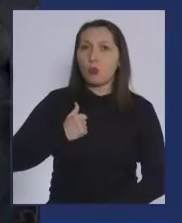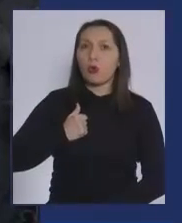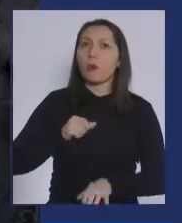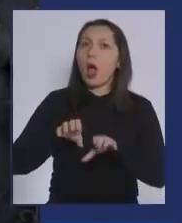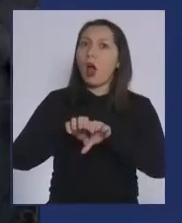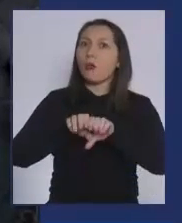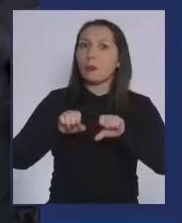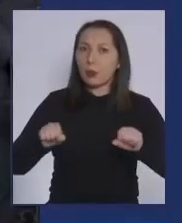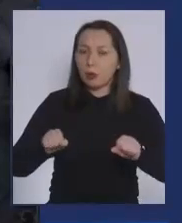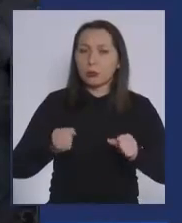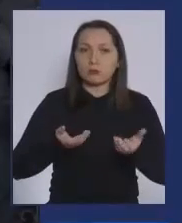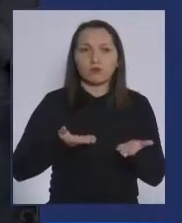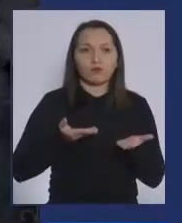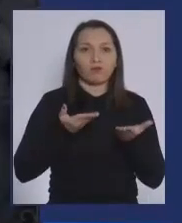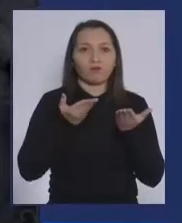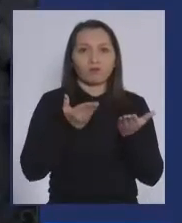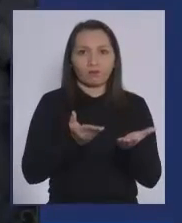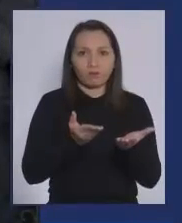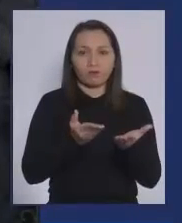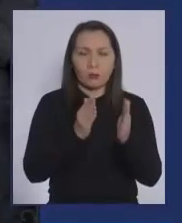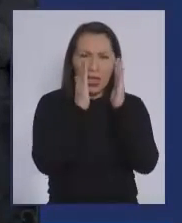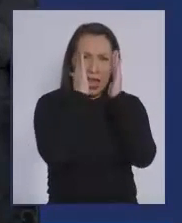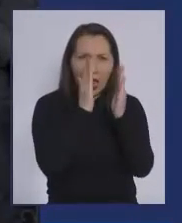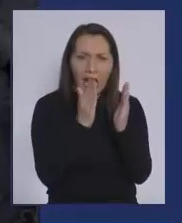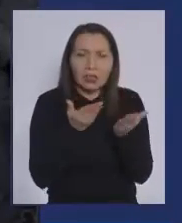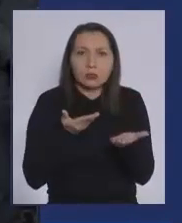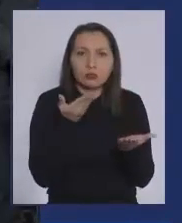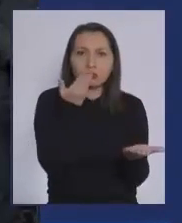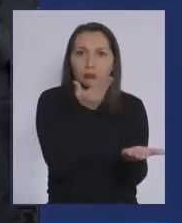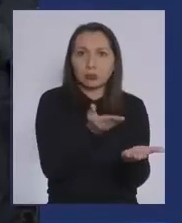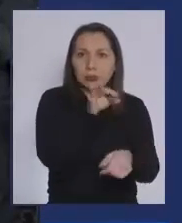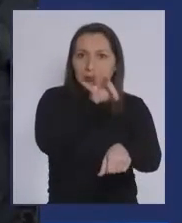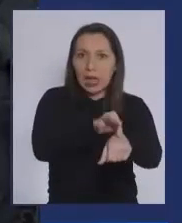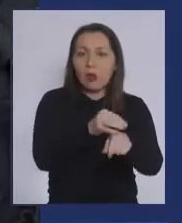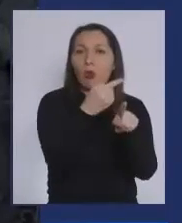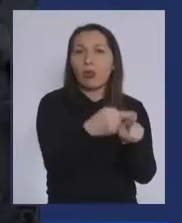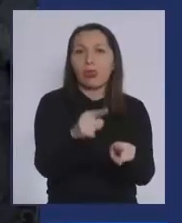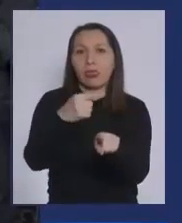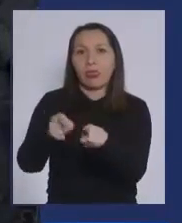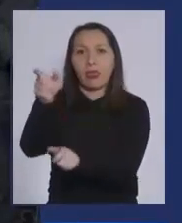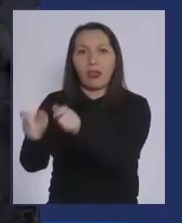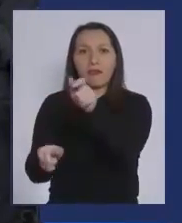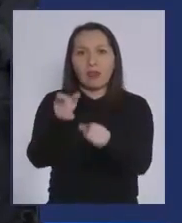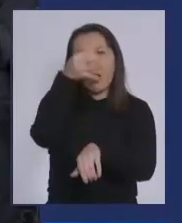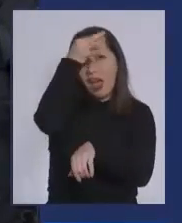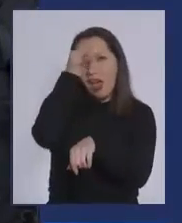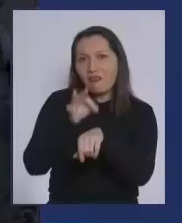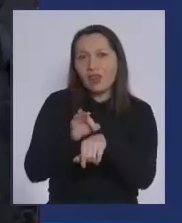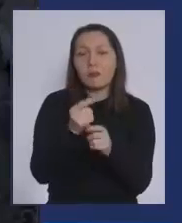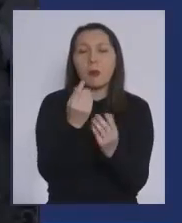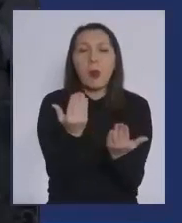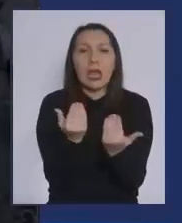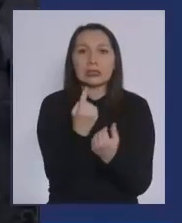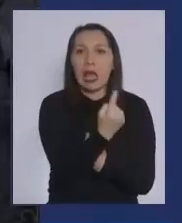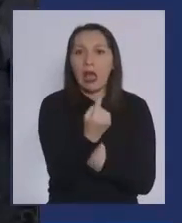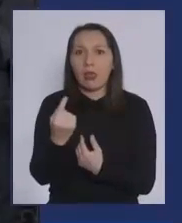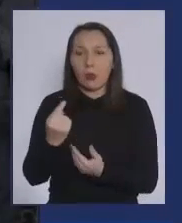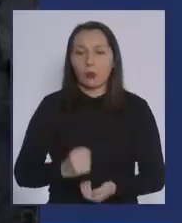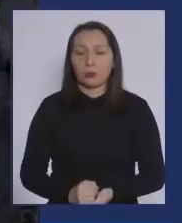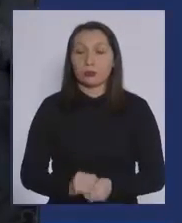de prestar y dar la atención de salud que los distintos enfermos necesitan